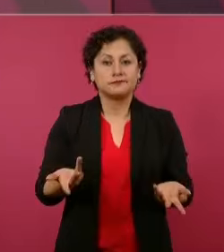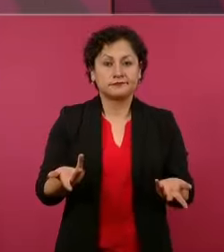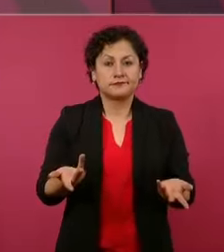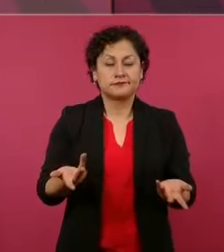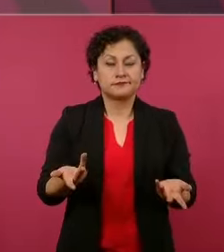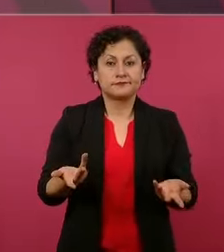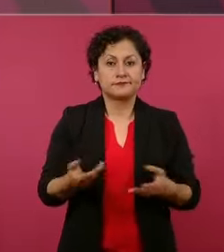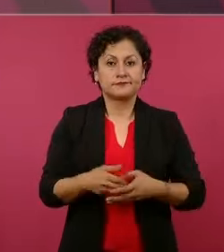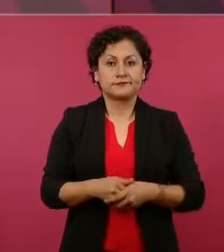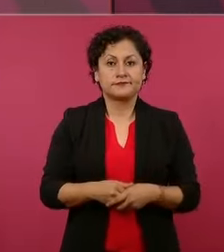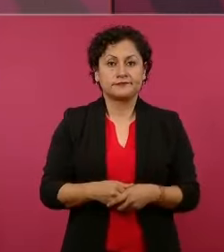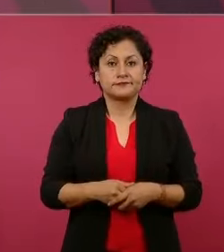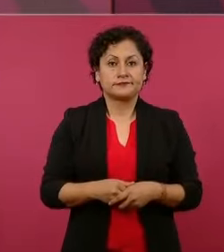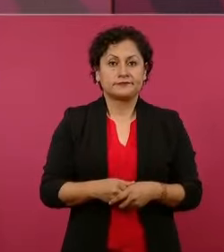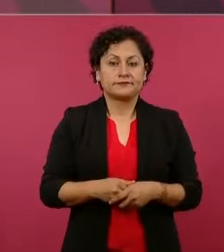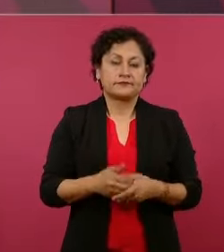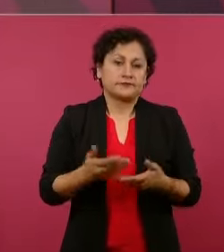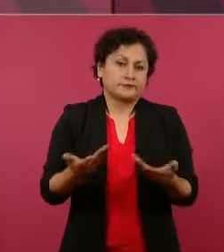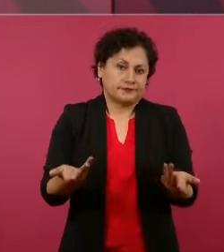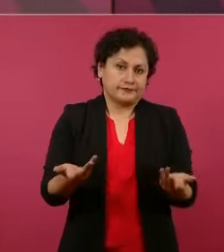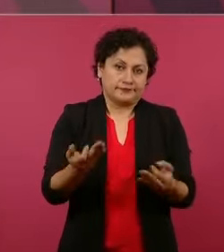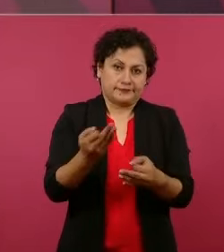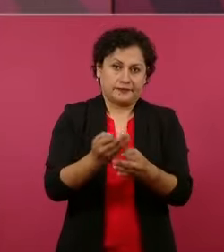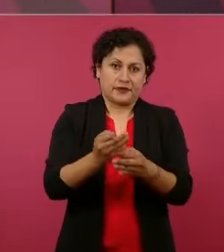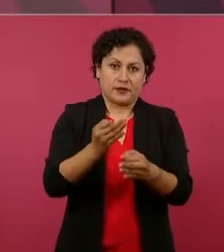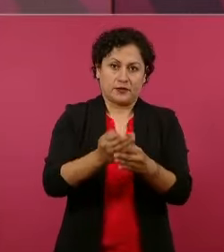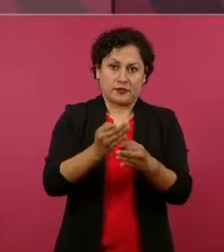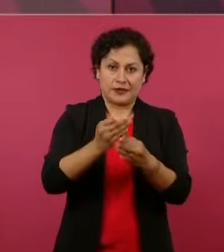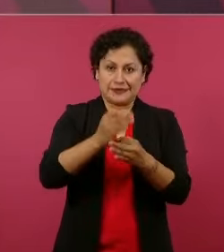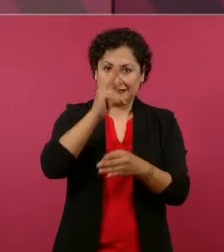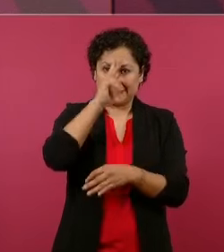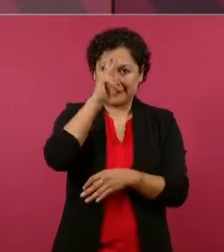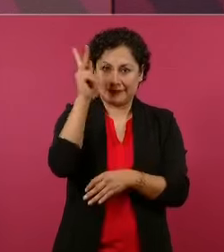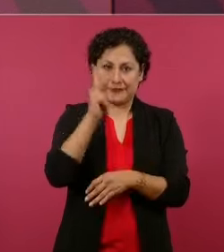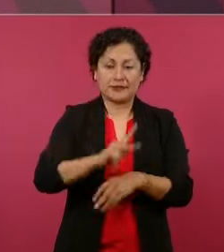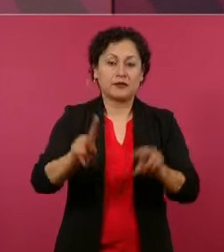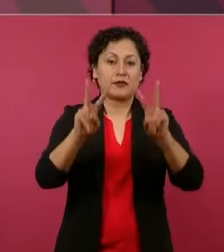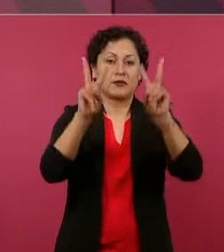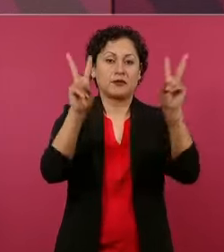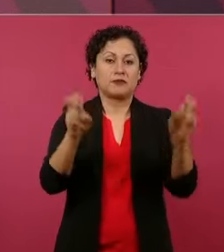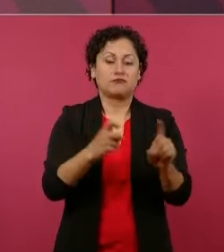todo por esa situación del